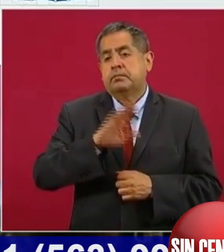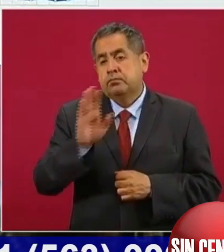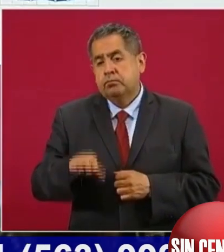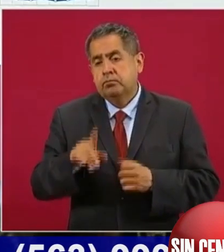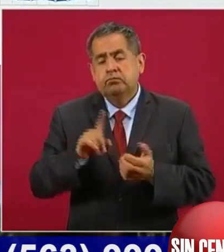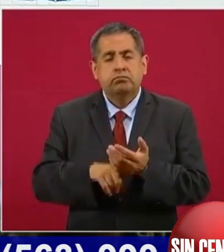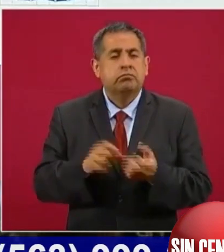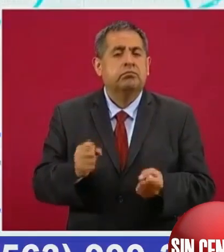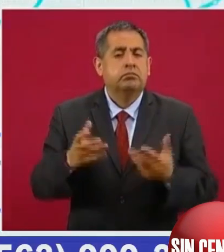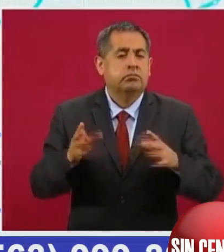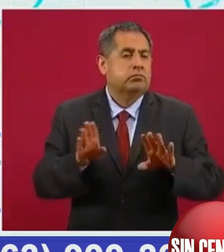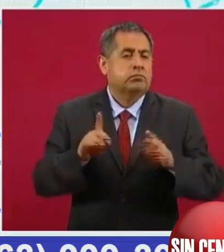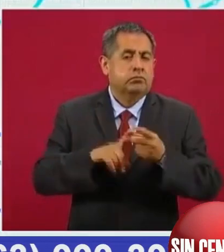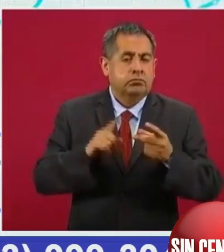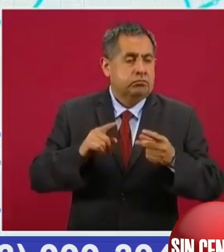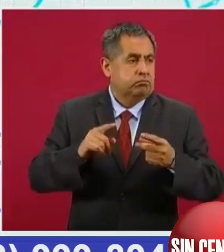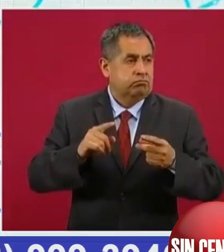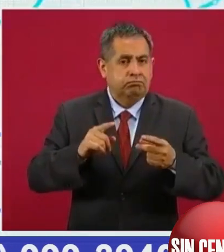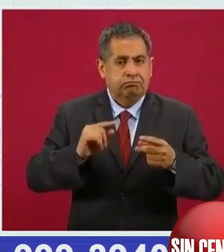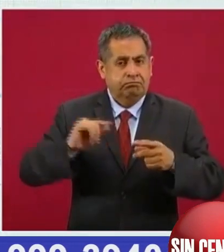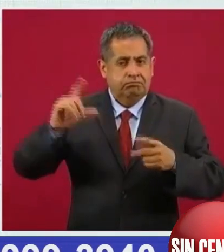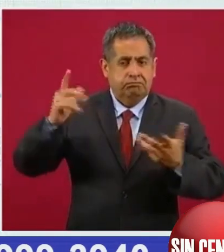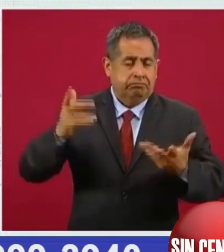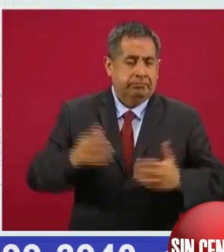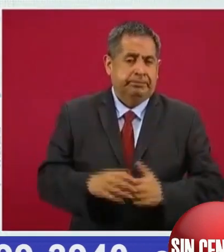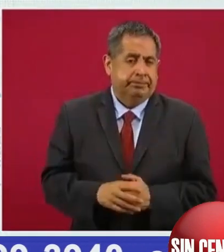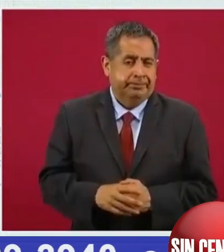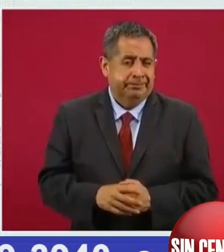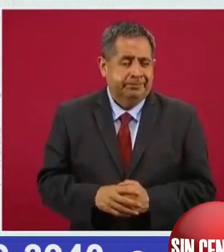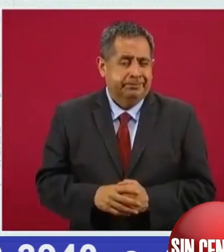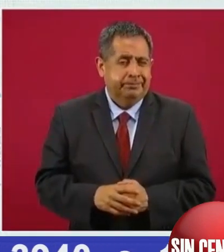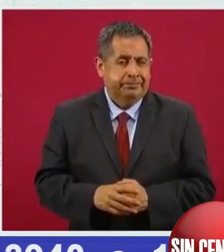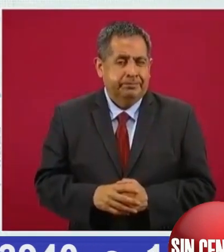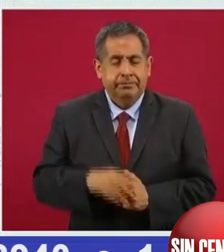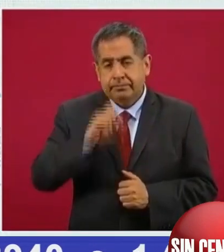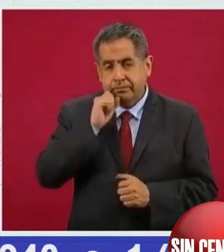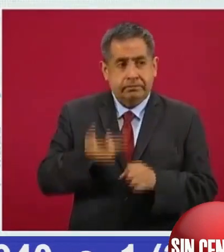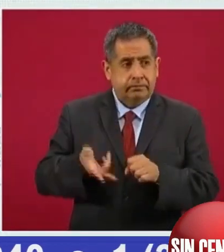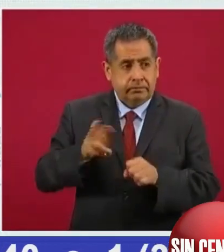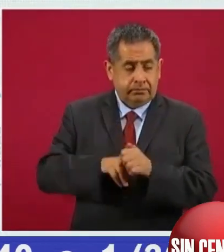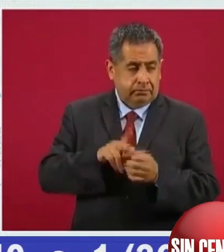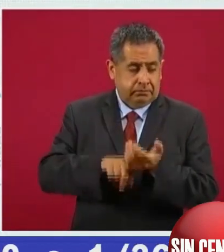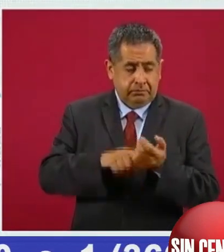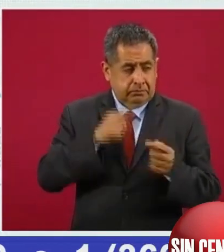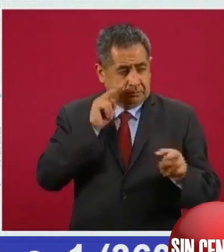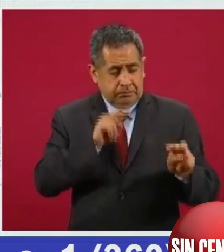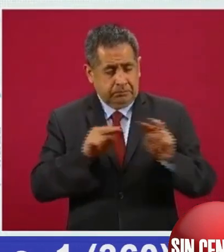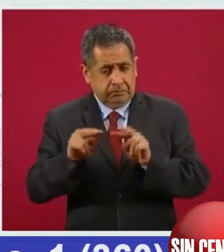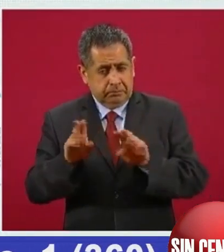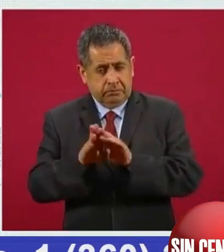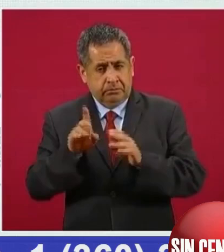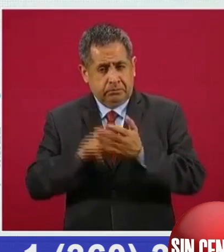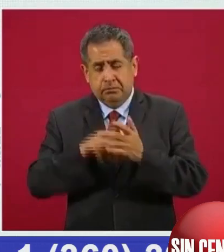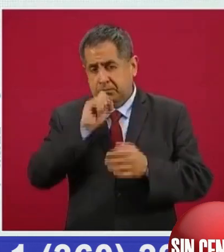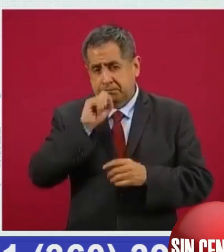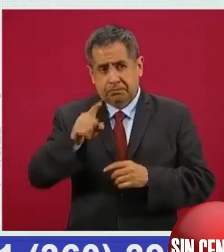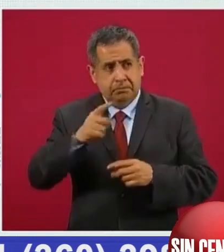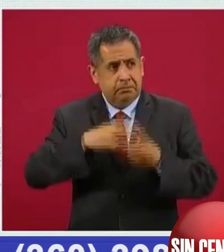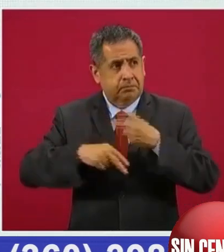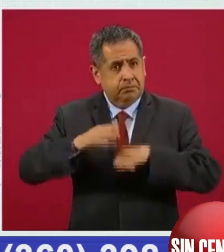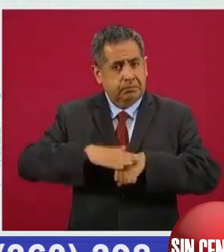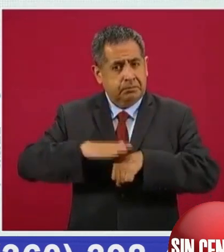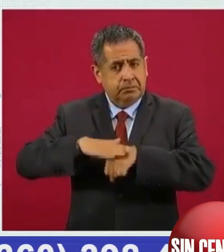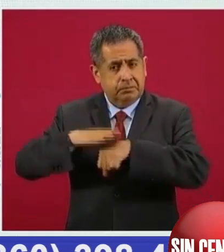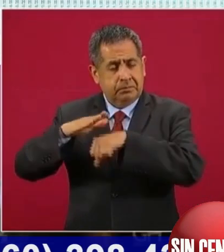en general en una tendencia de incremento, la siguiente, y vemos que la hospitalización consistentemente también va en